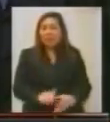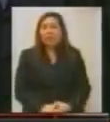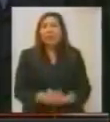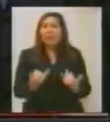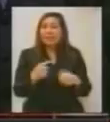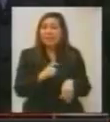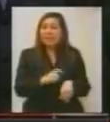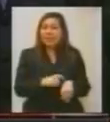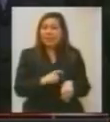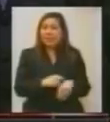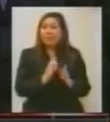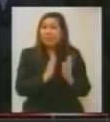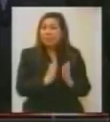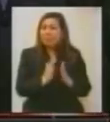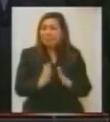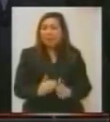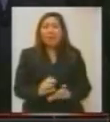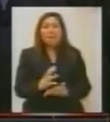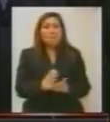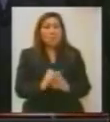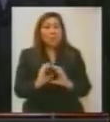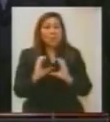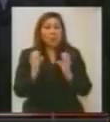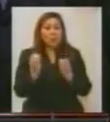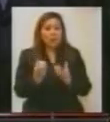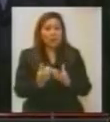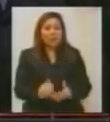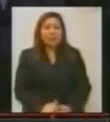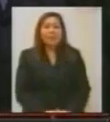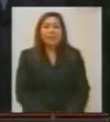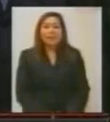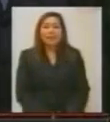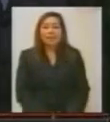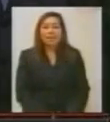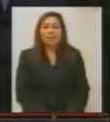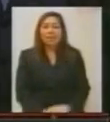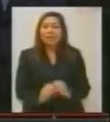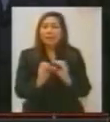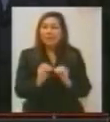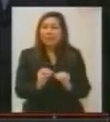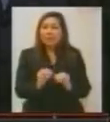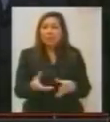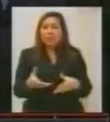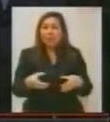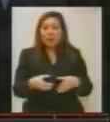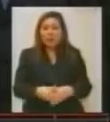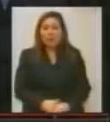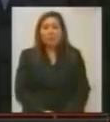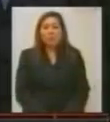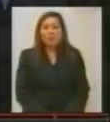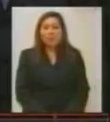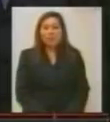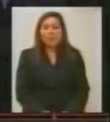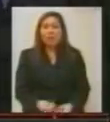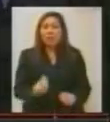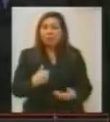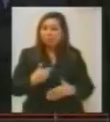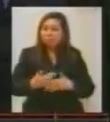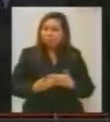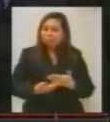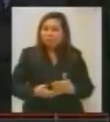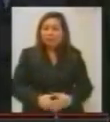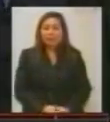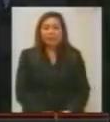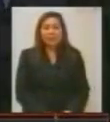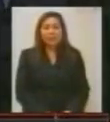este periodo, en la medida en que somos menos congresistas, nos corresponde ceder una comisión. Y como es tradición en el